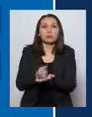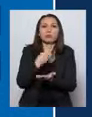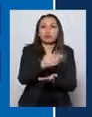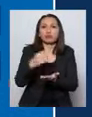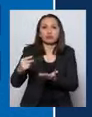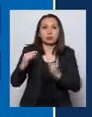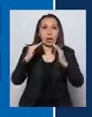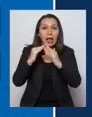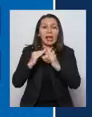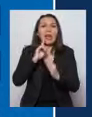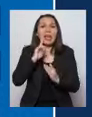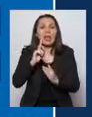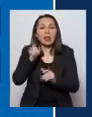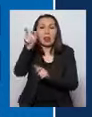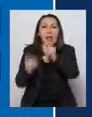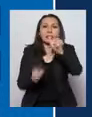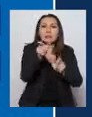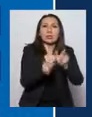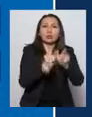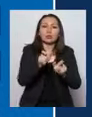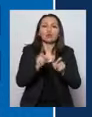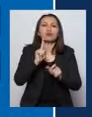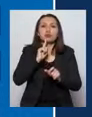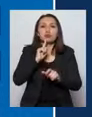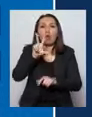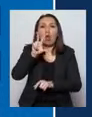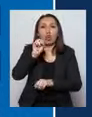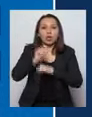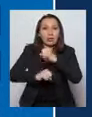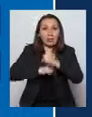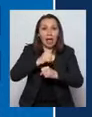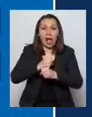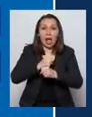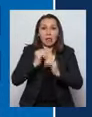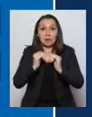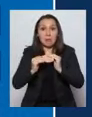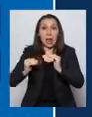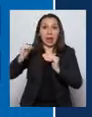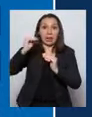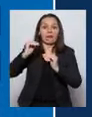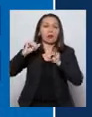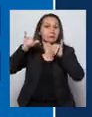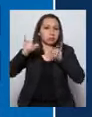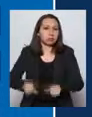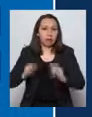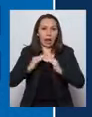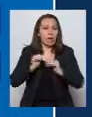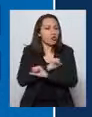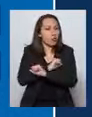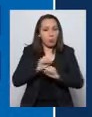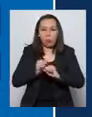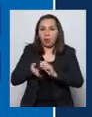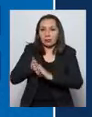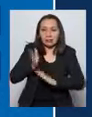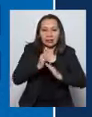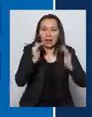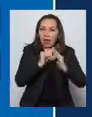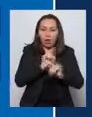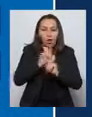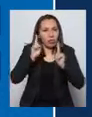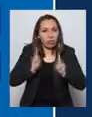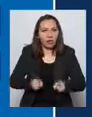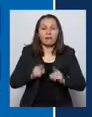domicilios para todas las personas que tienen 80 años y más estas personas no deben salir de esos